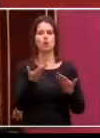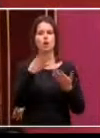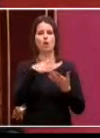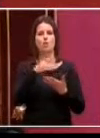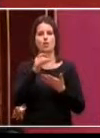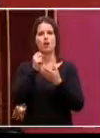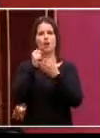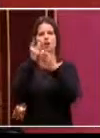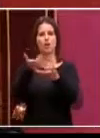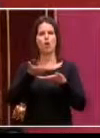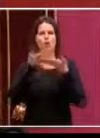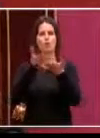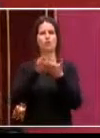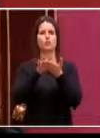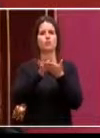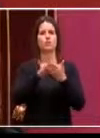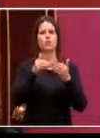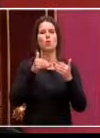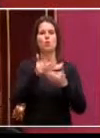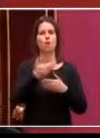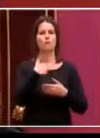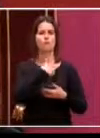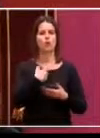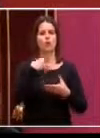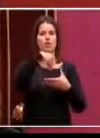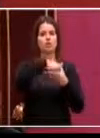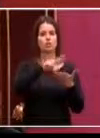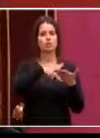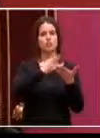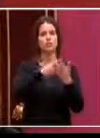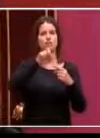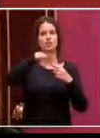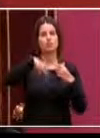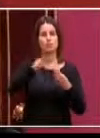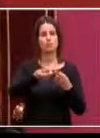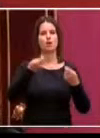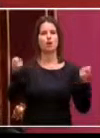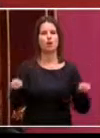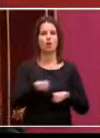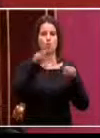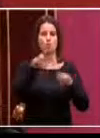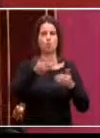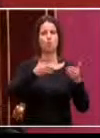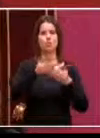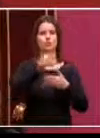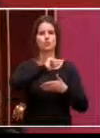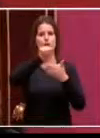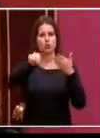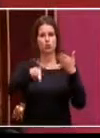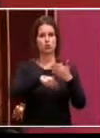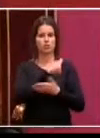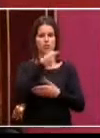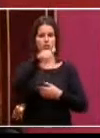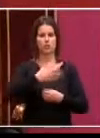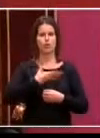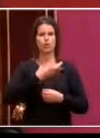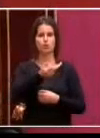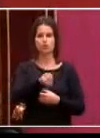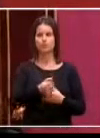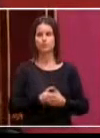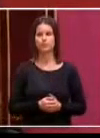prestación del servicio y cuáles van a ser las funciones de dicho intérprete tras el anuncio de la próxima contratación de uno en este